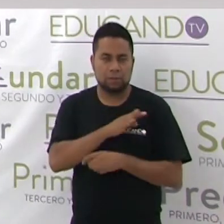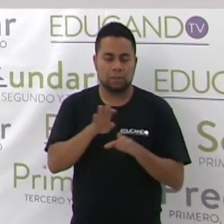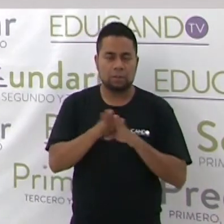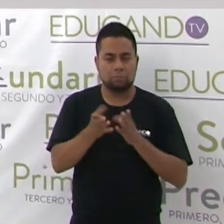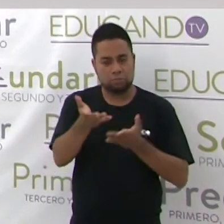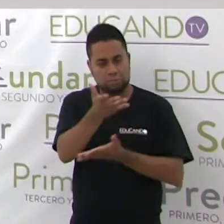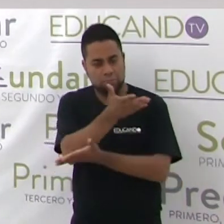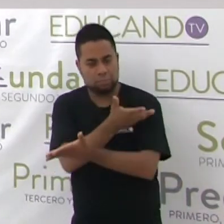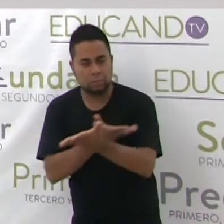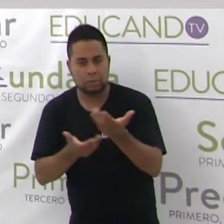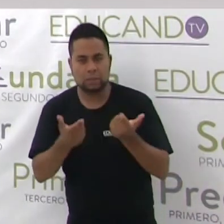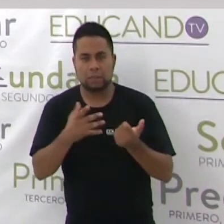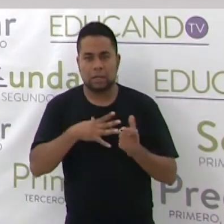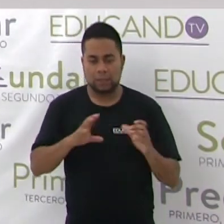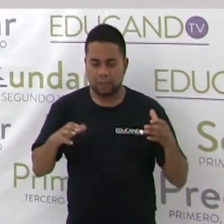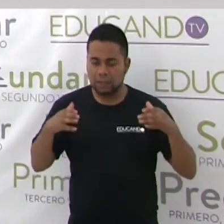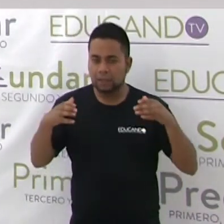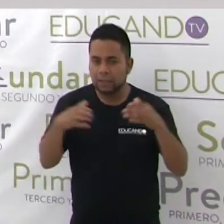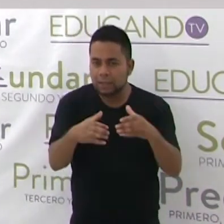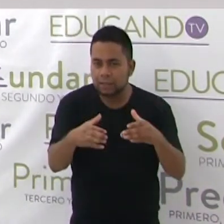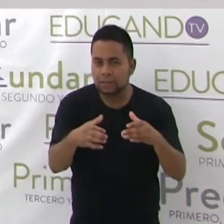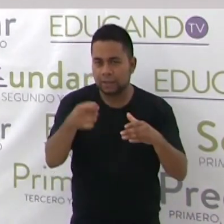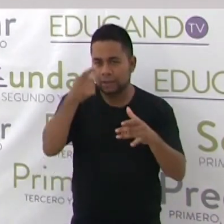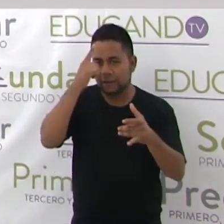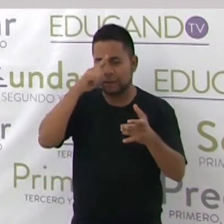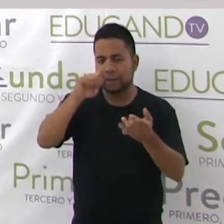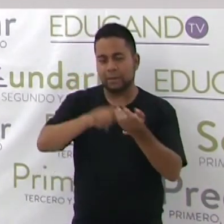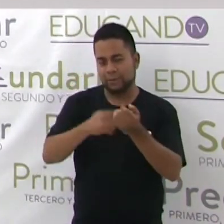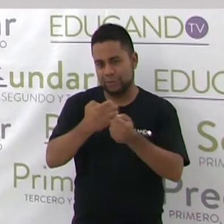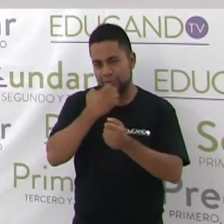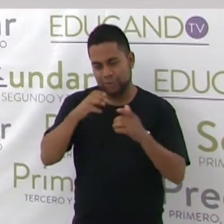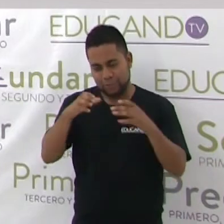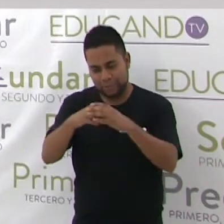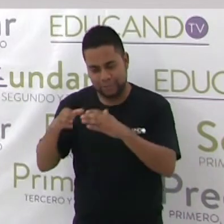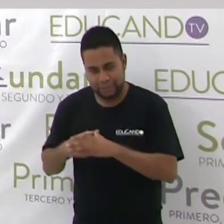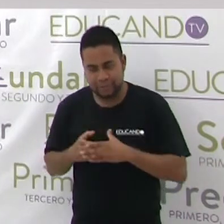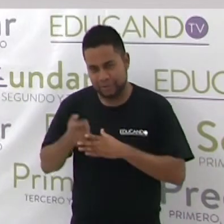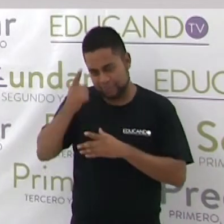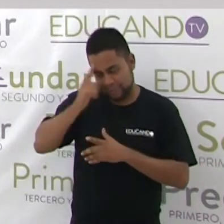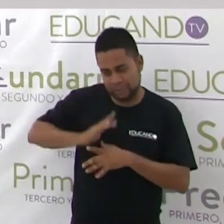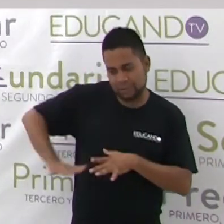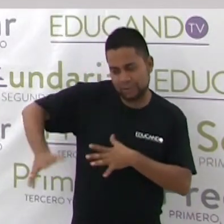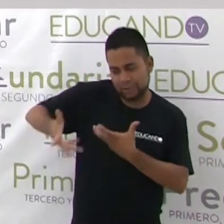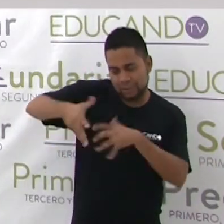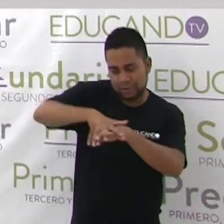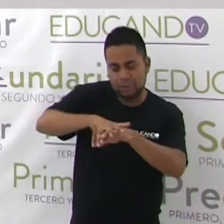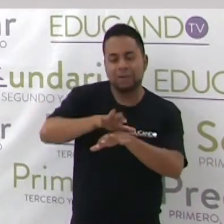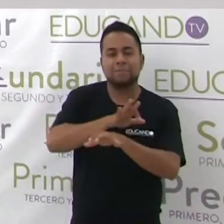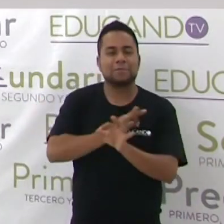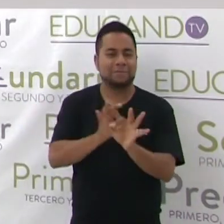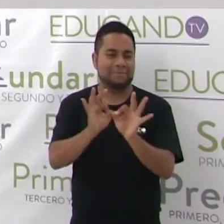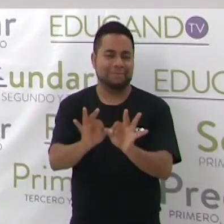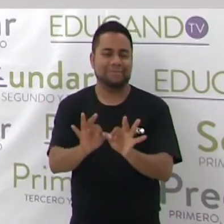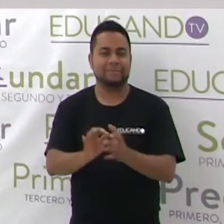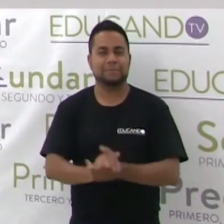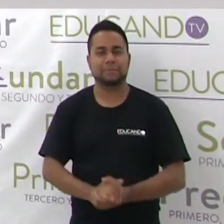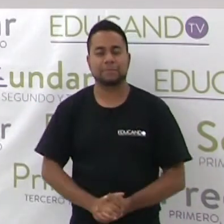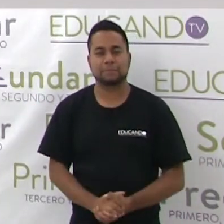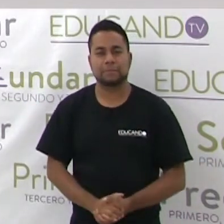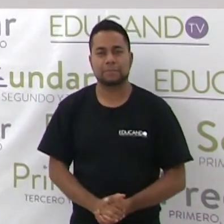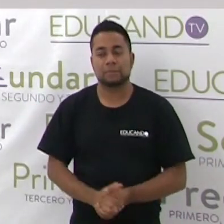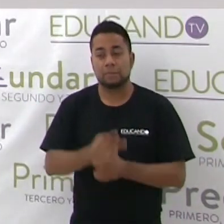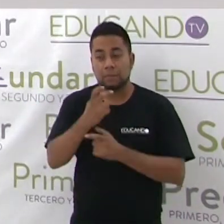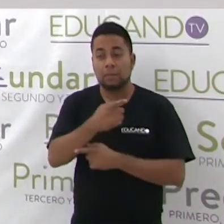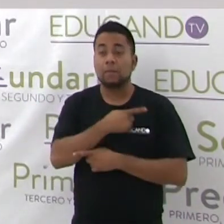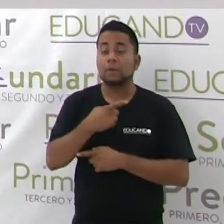podamos tener una comunalidad en nuestras escuelas, para que todos podamos estar integrados en este trabajo. Así